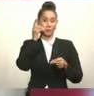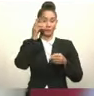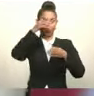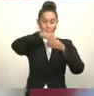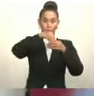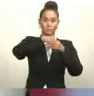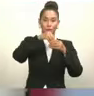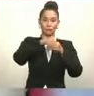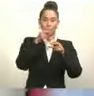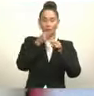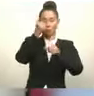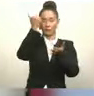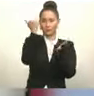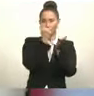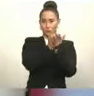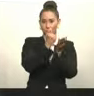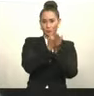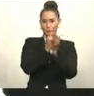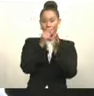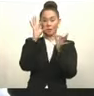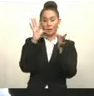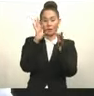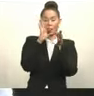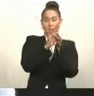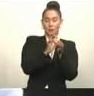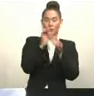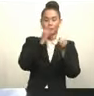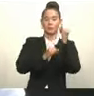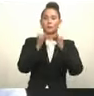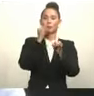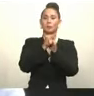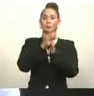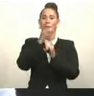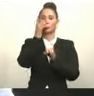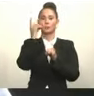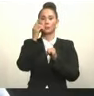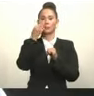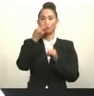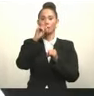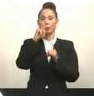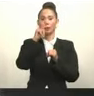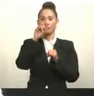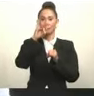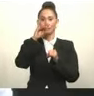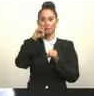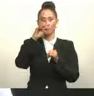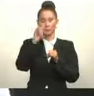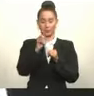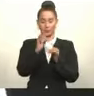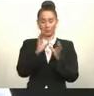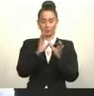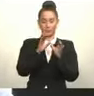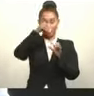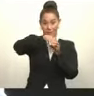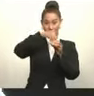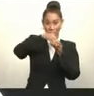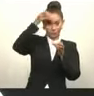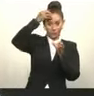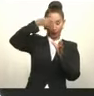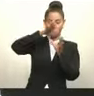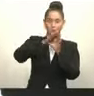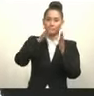trabajado en alianza con el Instituto Duartiano. La Cátedra Constitución, que hemos construido y ya hemos grabado con